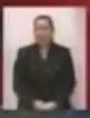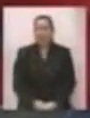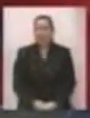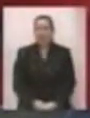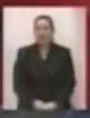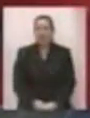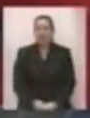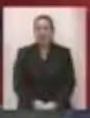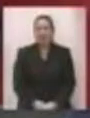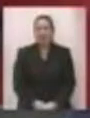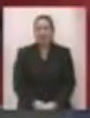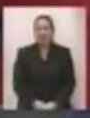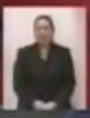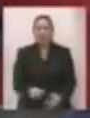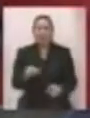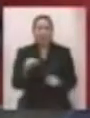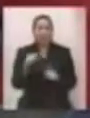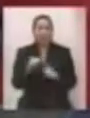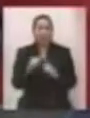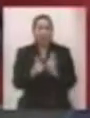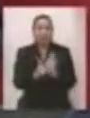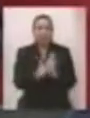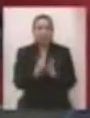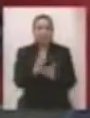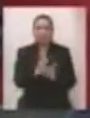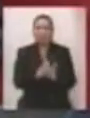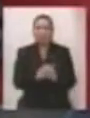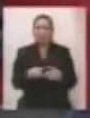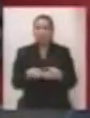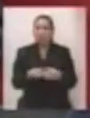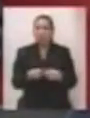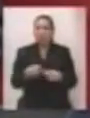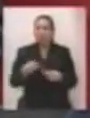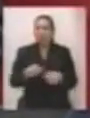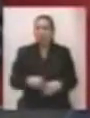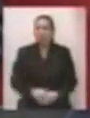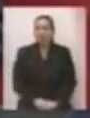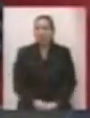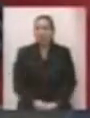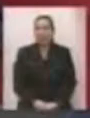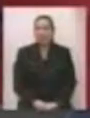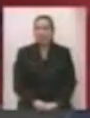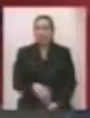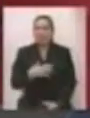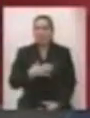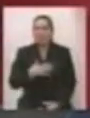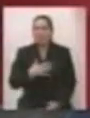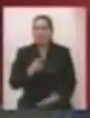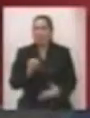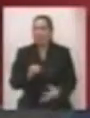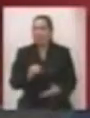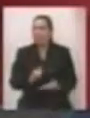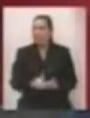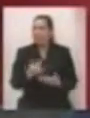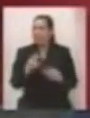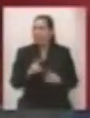preocupación y me parece central, todo el objeto de la ley se reduce en la comisión especial. O sea, a mí me parece que, si bien es cierto